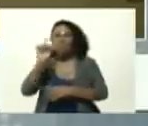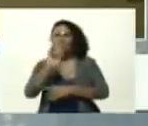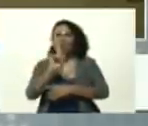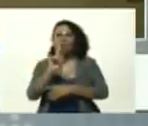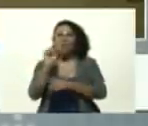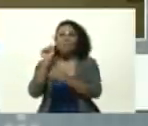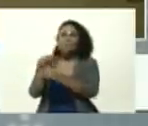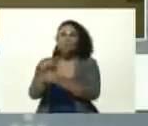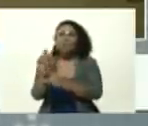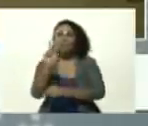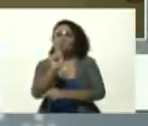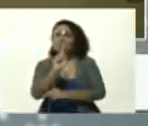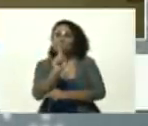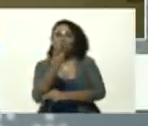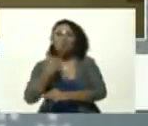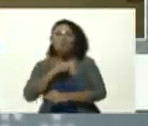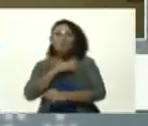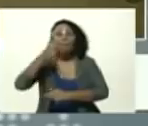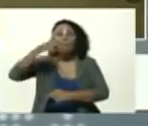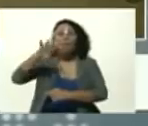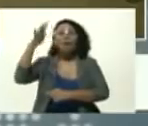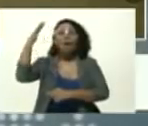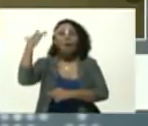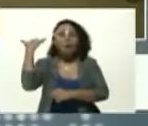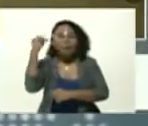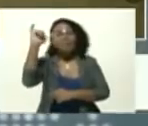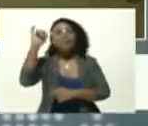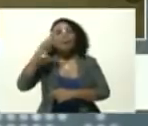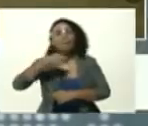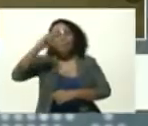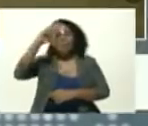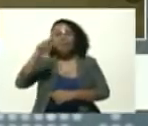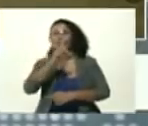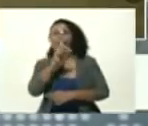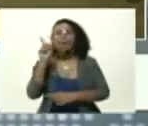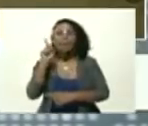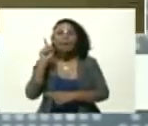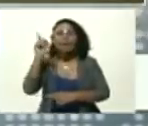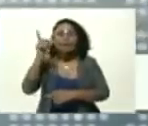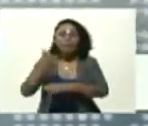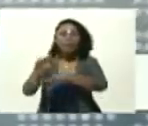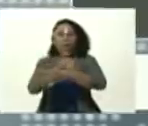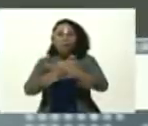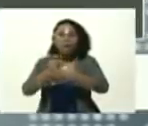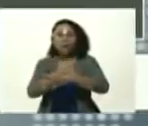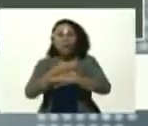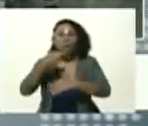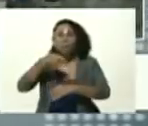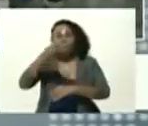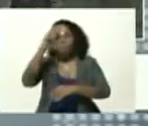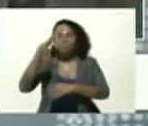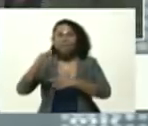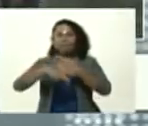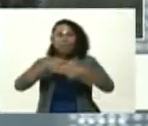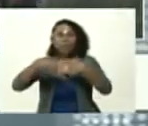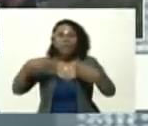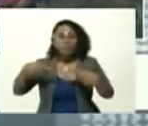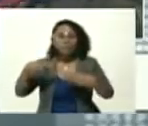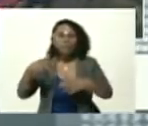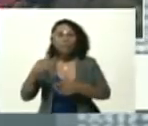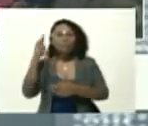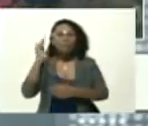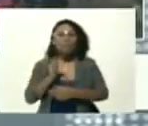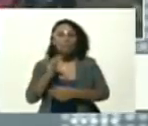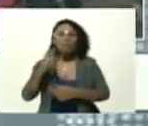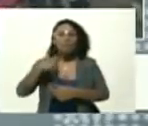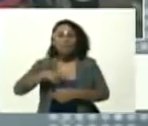huérfano, nuestro pueblo tiene padre, y ese padre se llama el gobierno bolivariano y revolucionario de